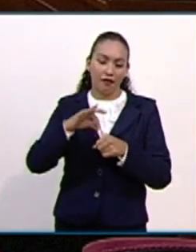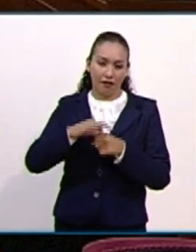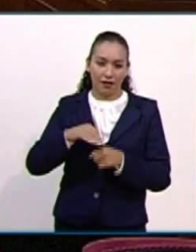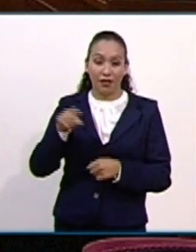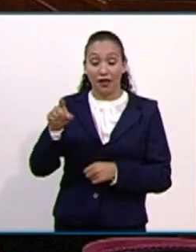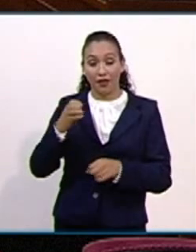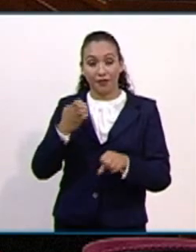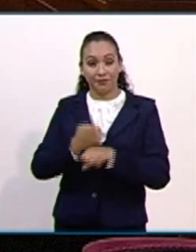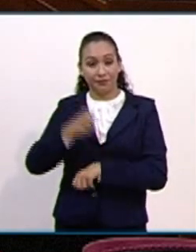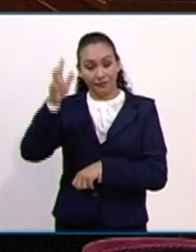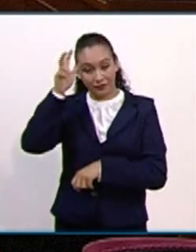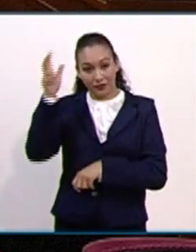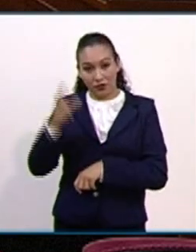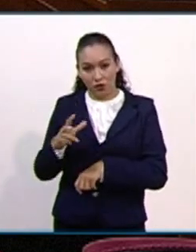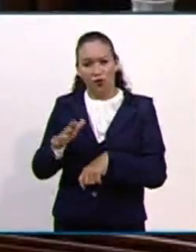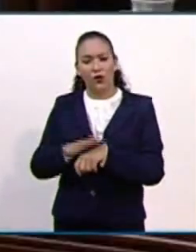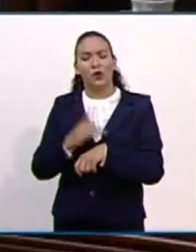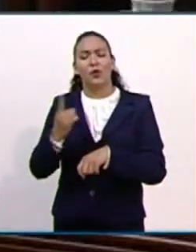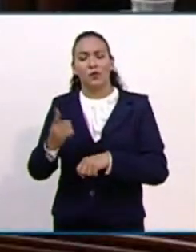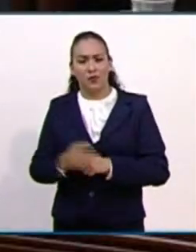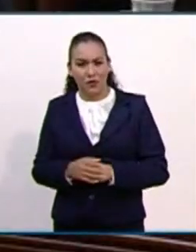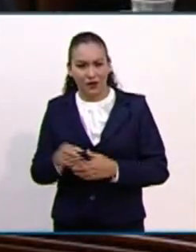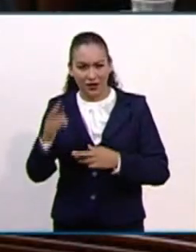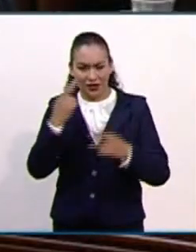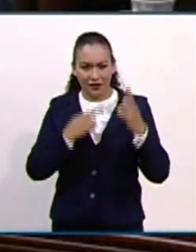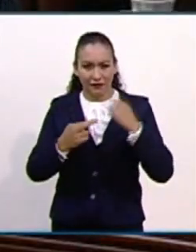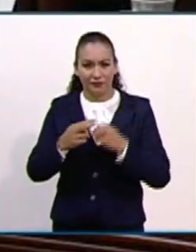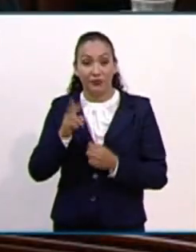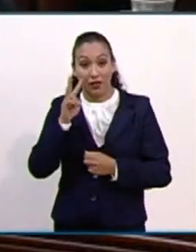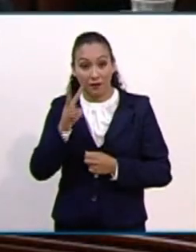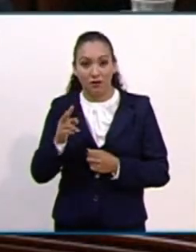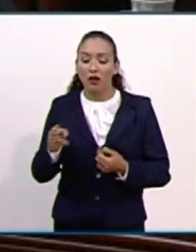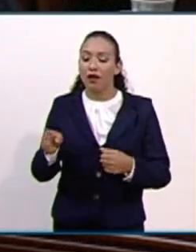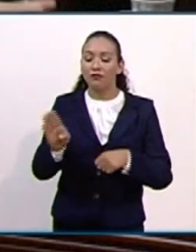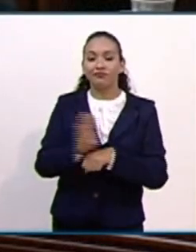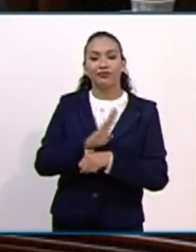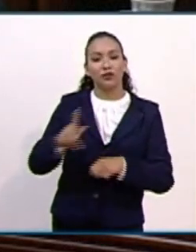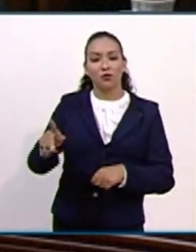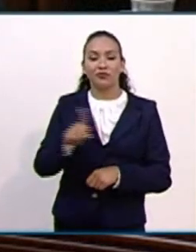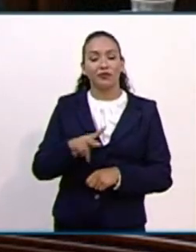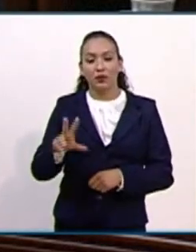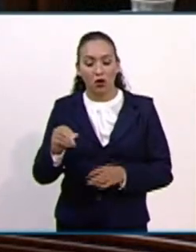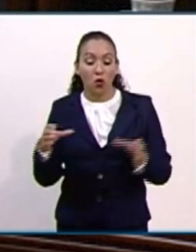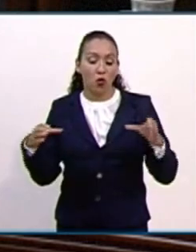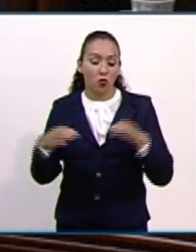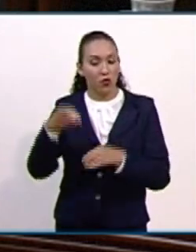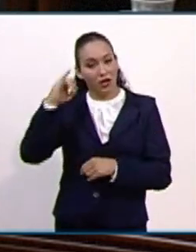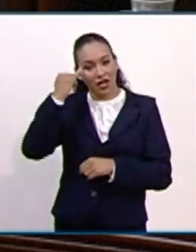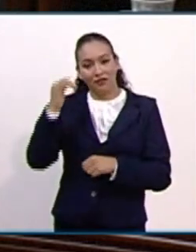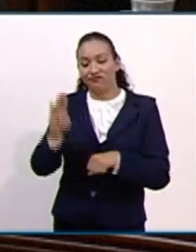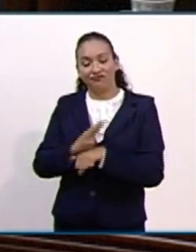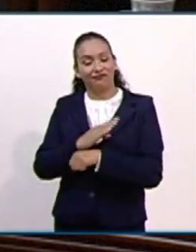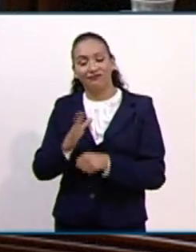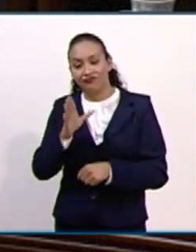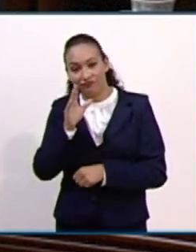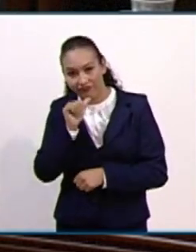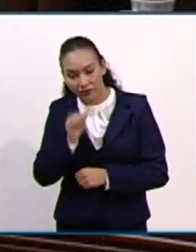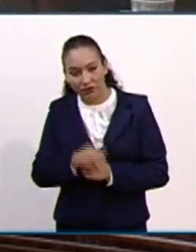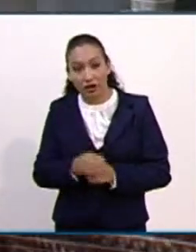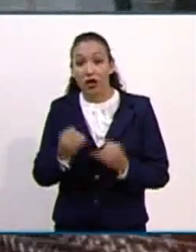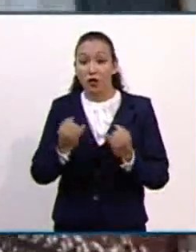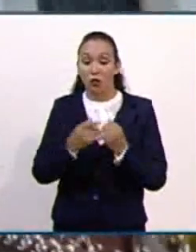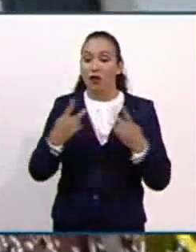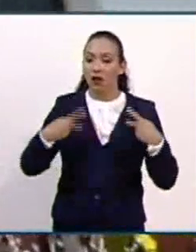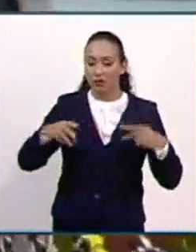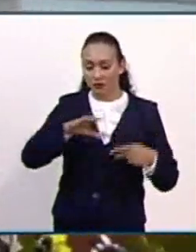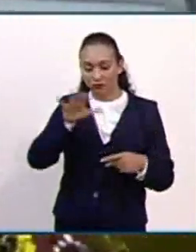Hidalgo. Lo anterior porque afectaban directamente los intereses de los pueblos y comunidades indígenas y afromexicanas, así como de las personas